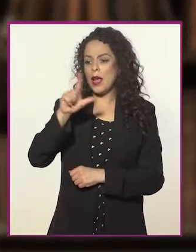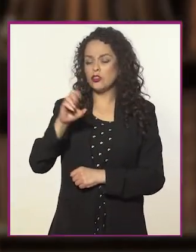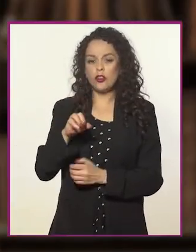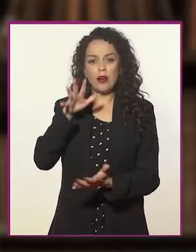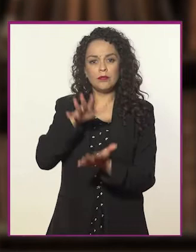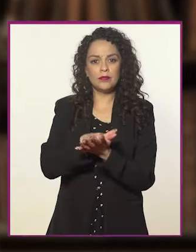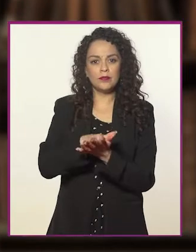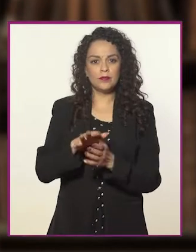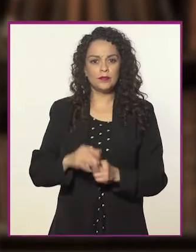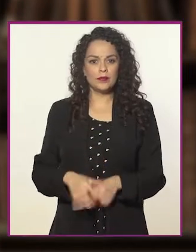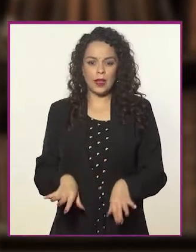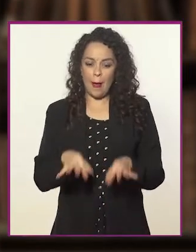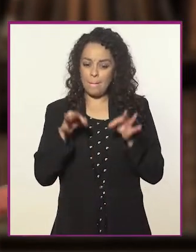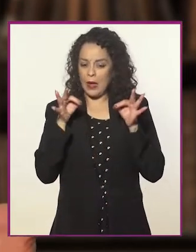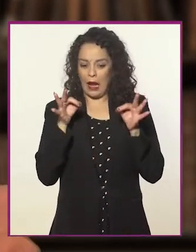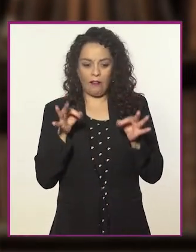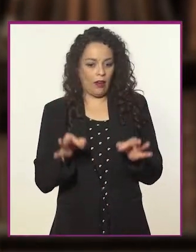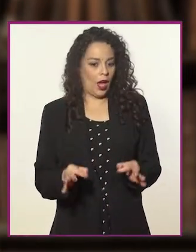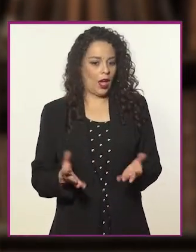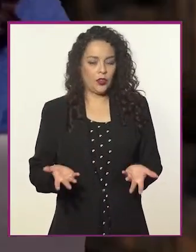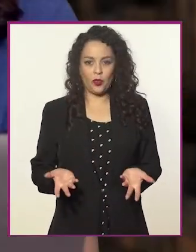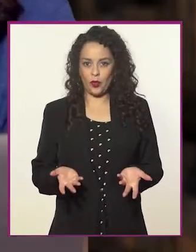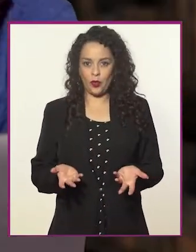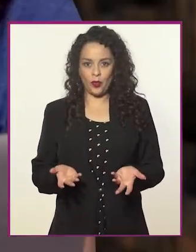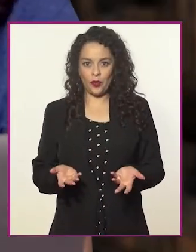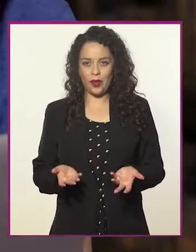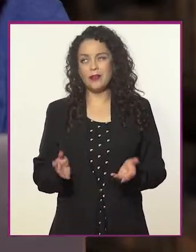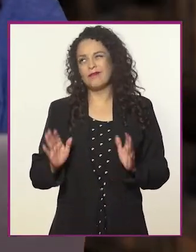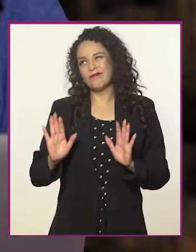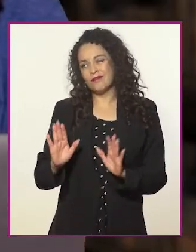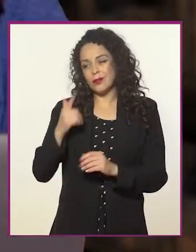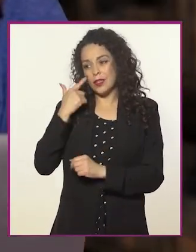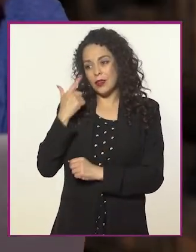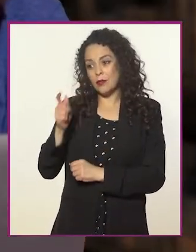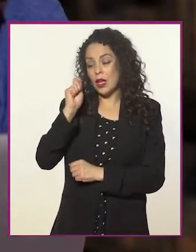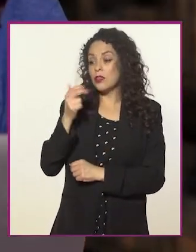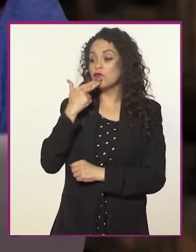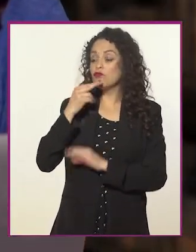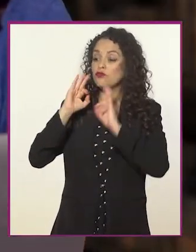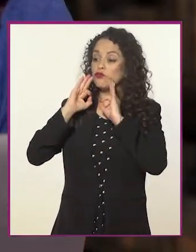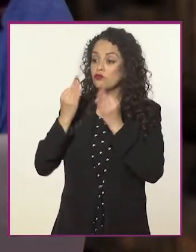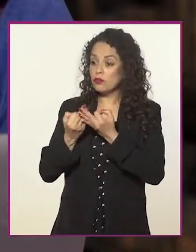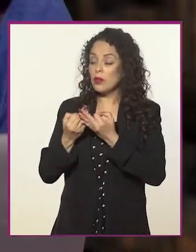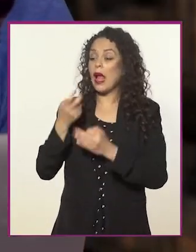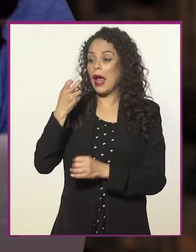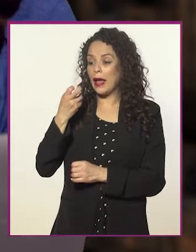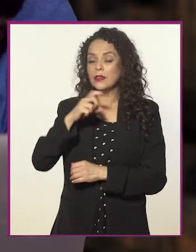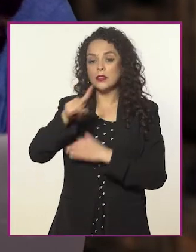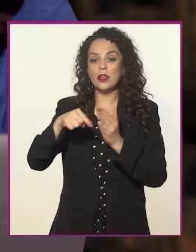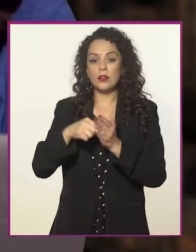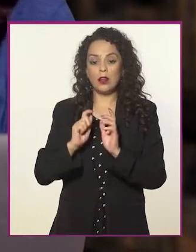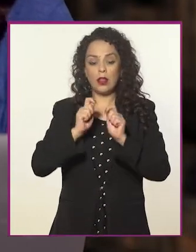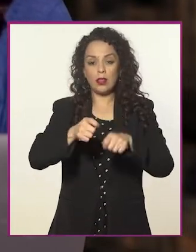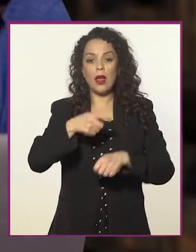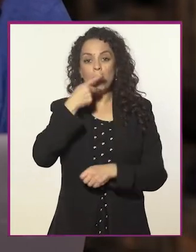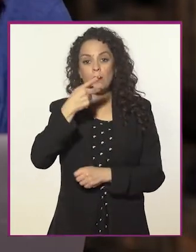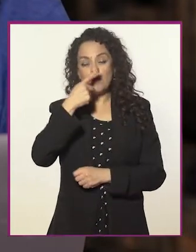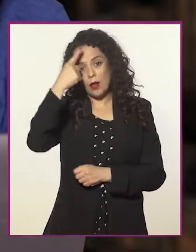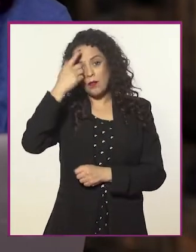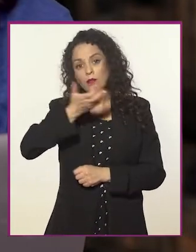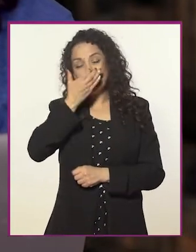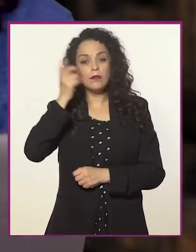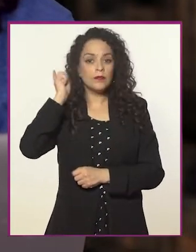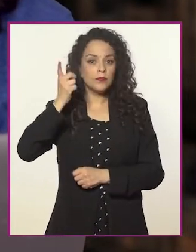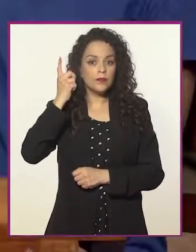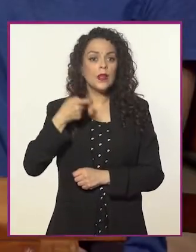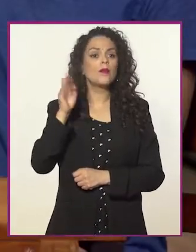Es perfecto. Bueno, acabamos de ver que justo el uso es el que le da su lugar a las palabras en el habla cotidiana.